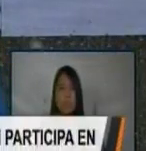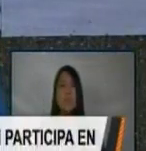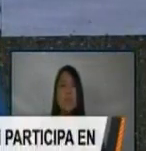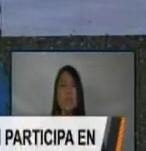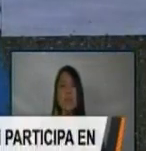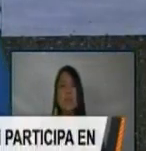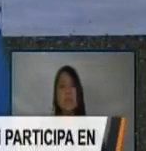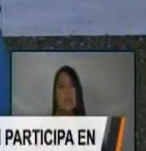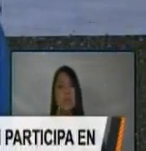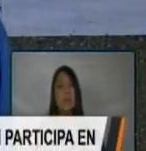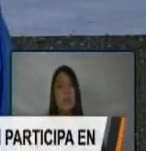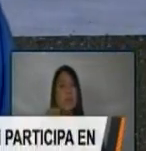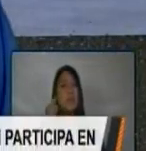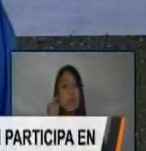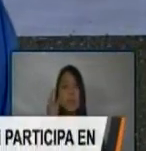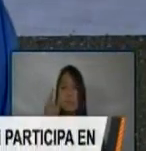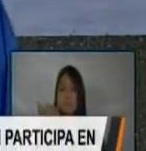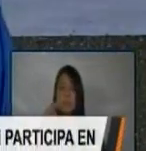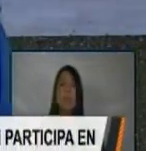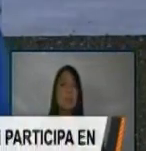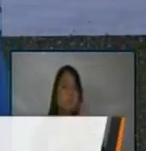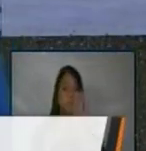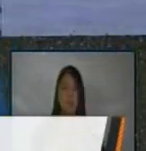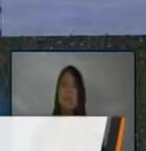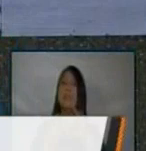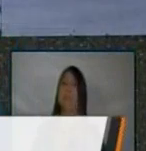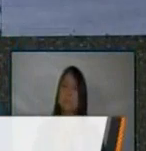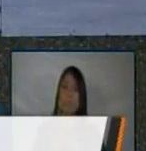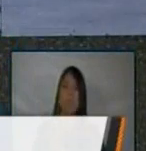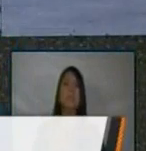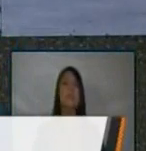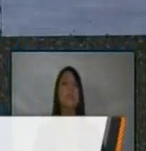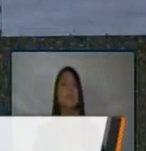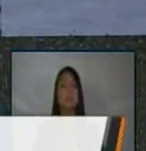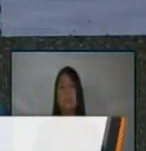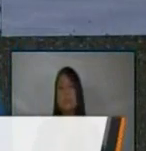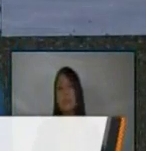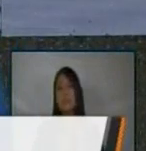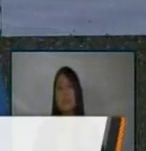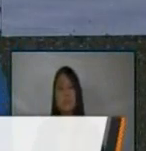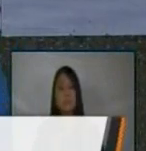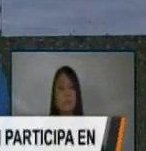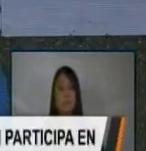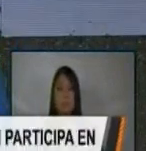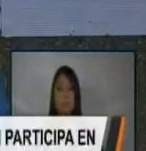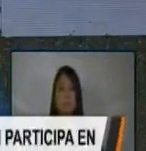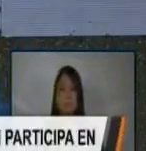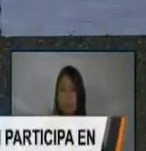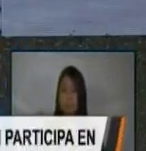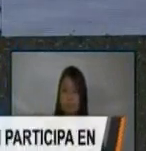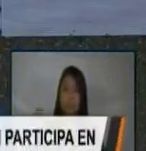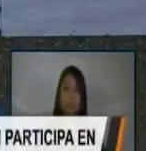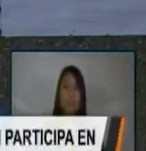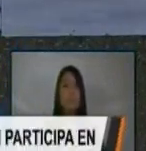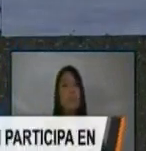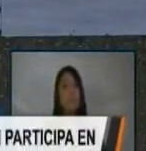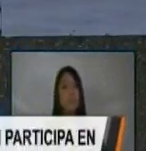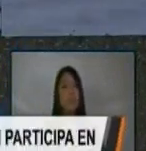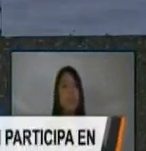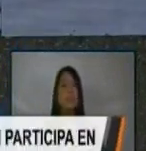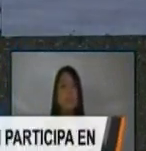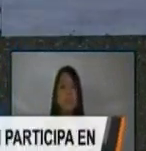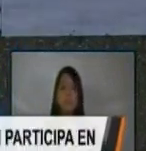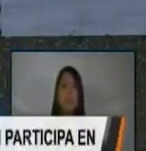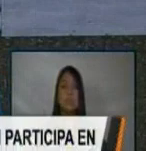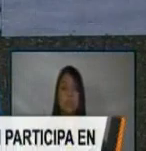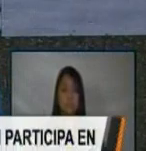de la iniciativa de ley, que con el apoyo del Congreso de la República nos podrá permitir